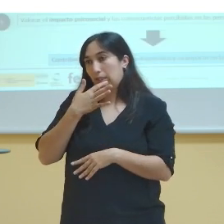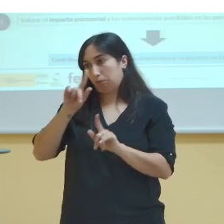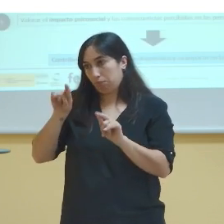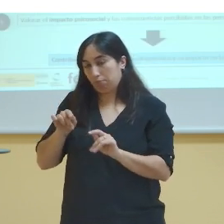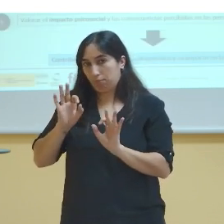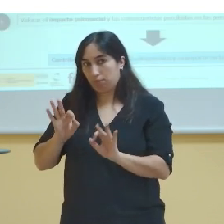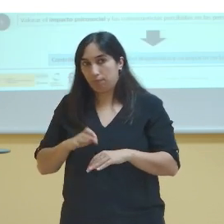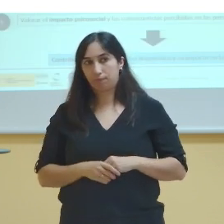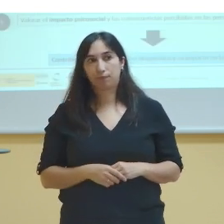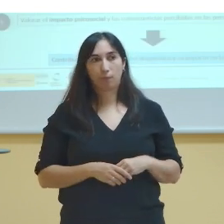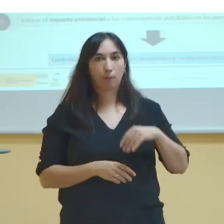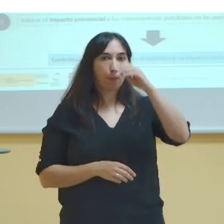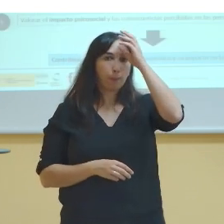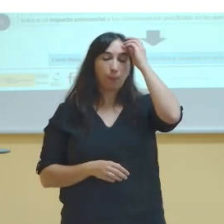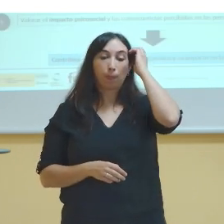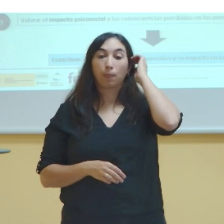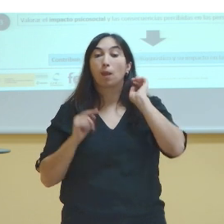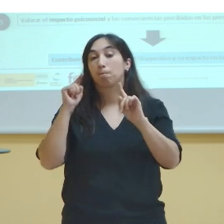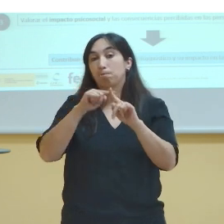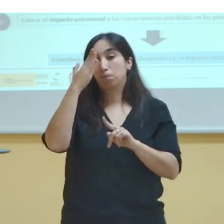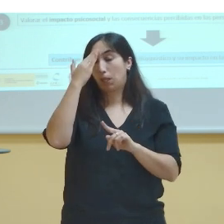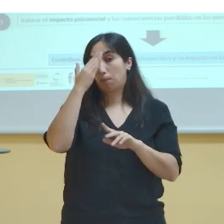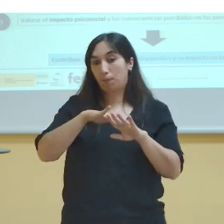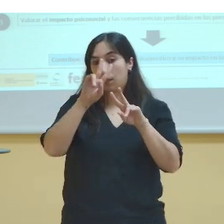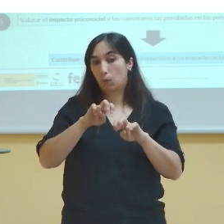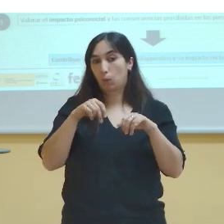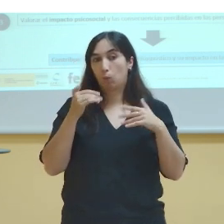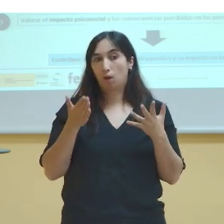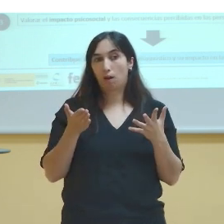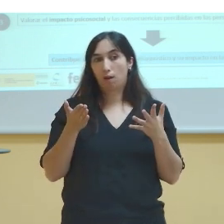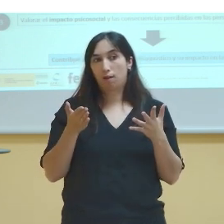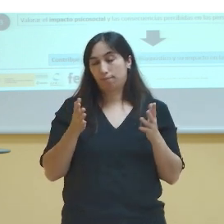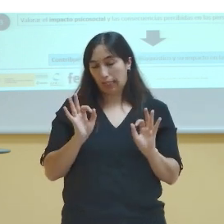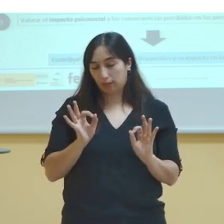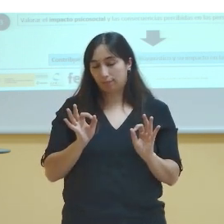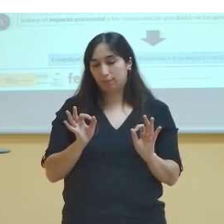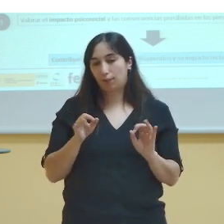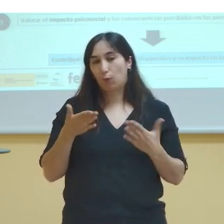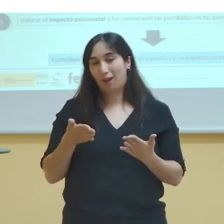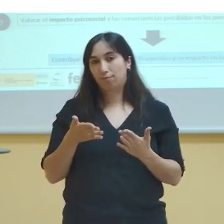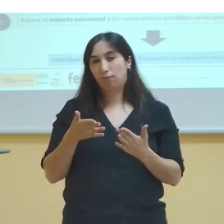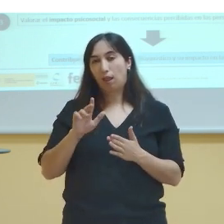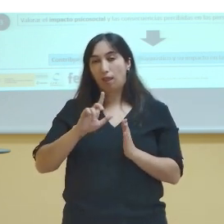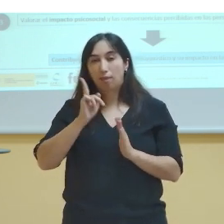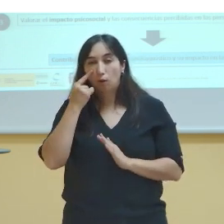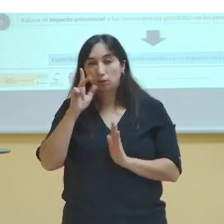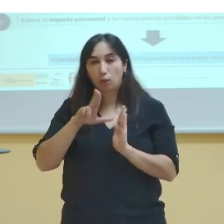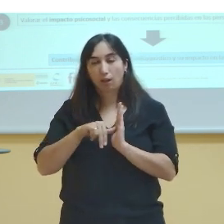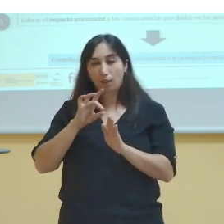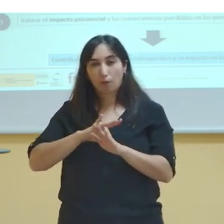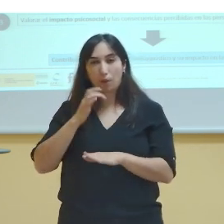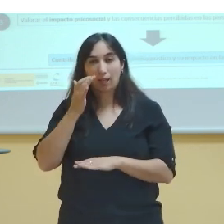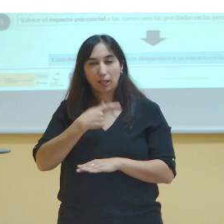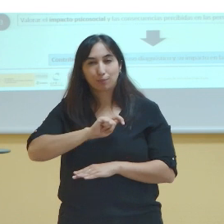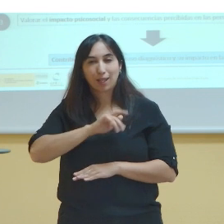consideramos. El objetivo principal de esta investigación será y ha sido caracterizar el retraso diagnóstico de las enfermedades raras en